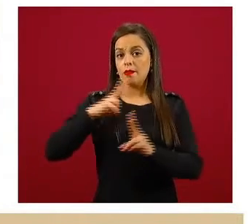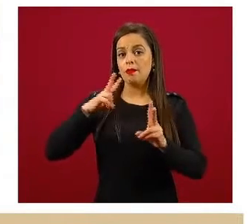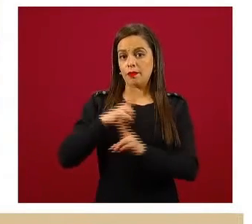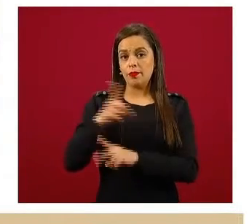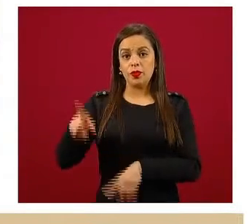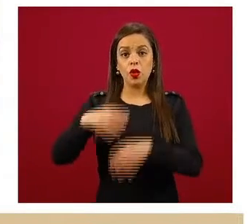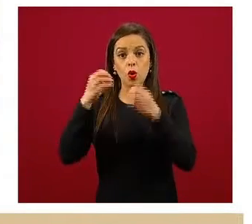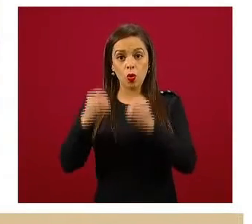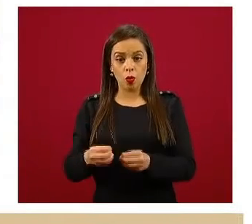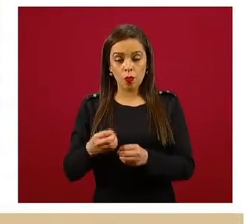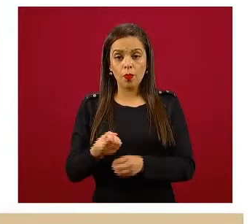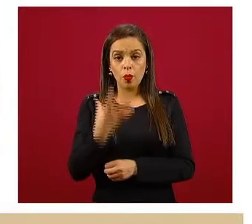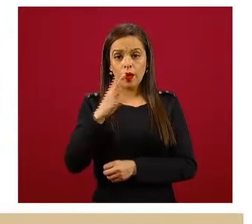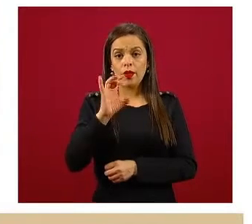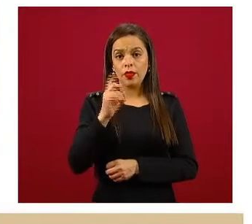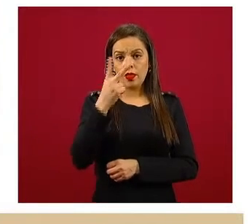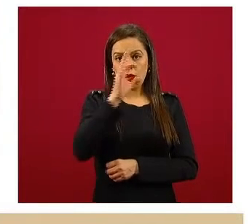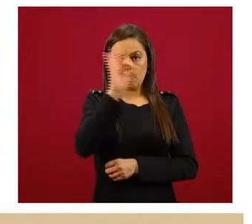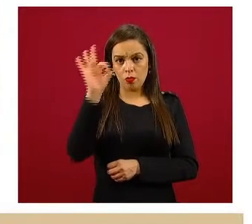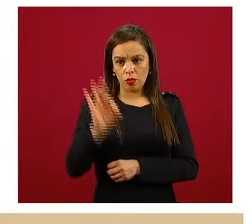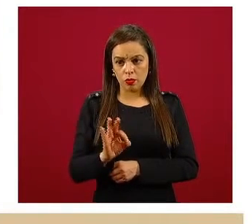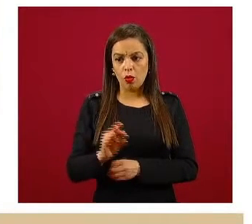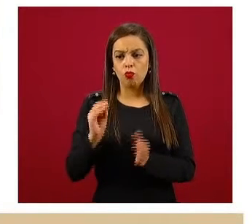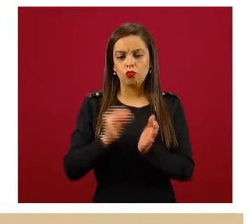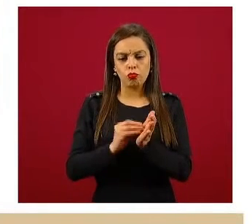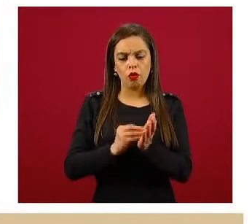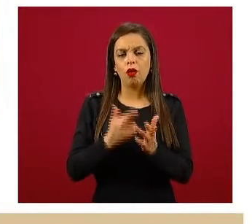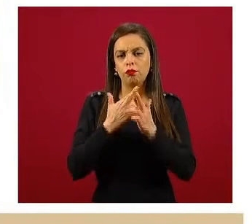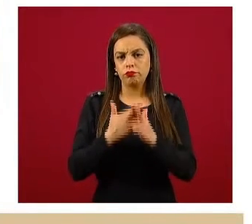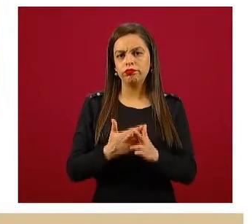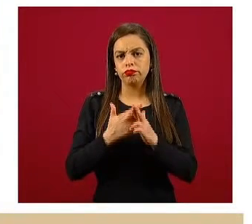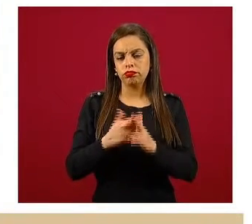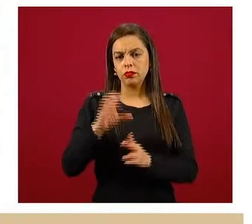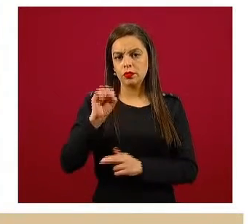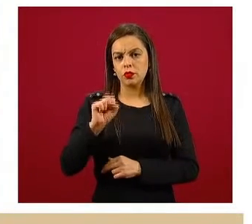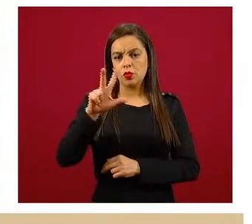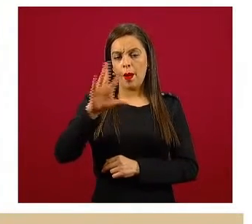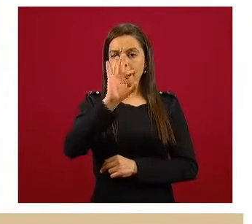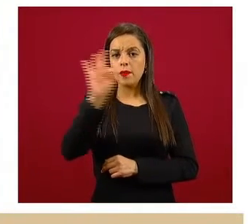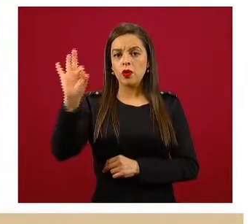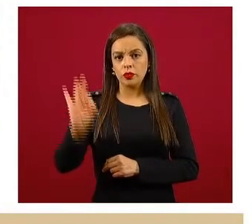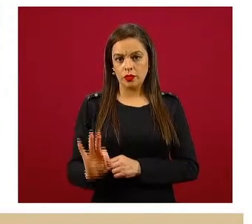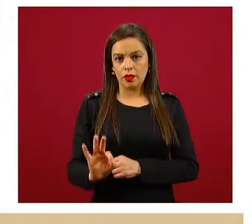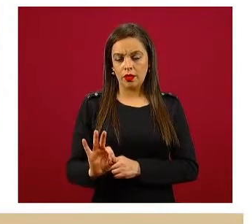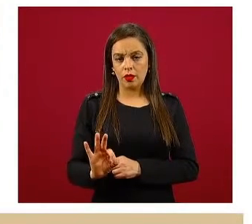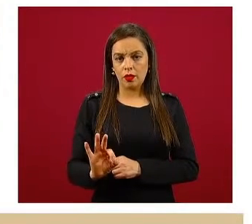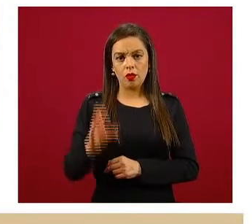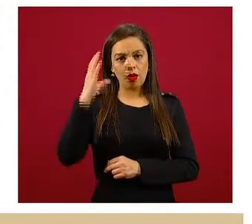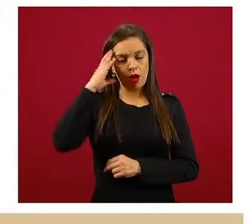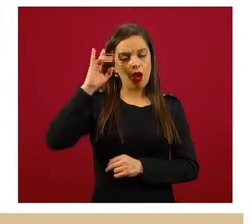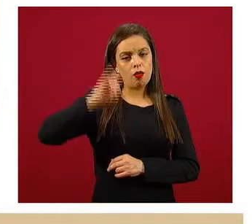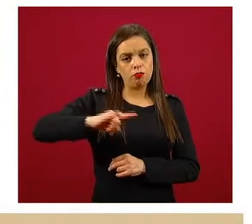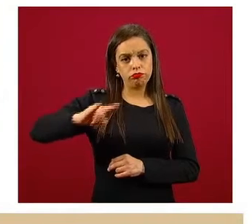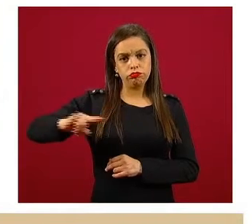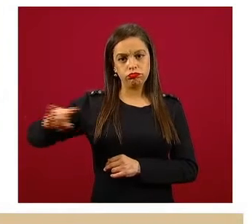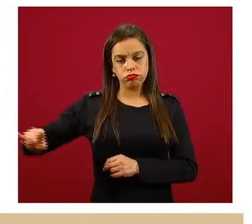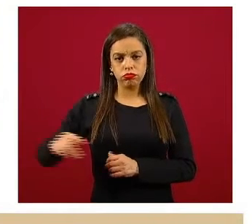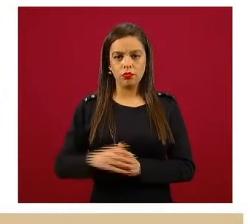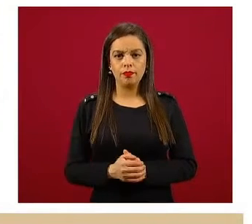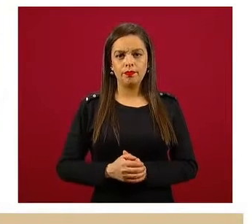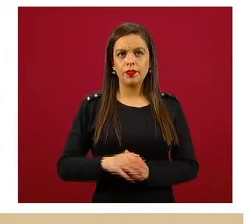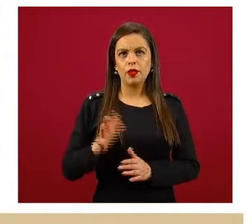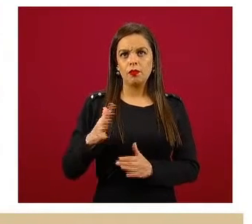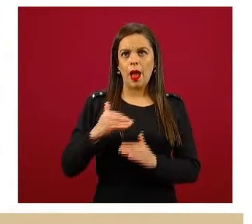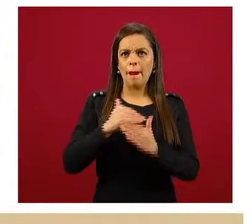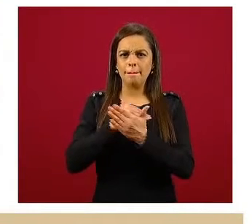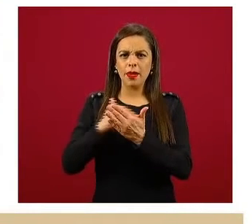del 32%, todavía una disponibilidad del 68%, prácticamente un poco más de la mitad